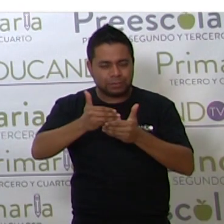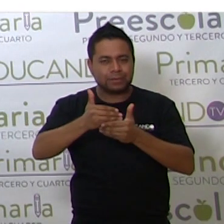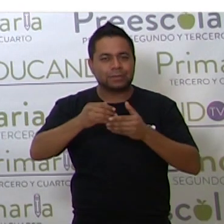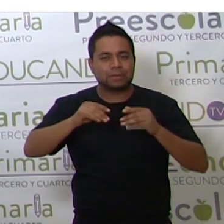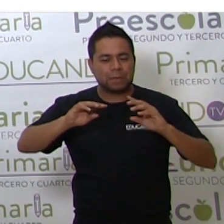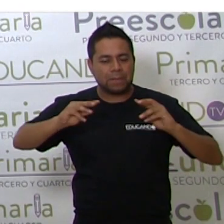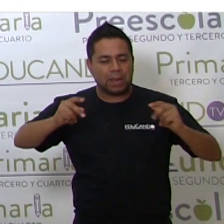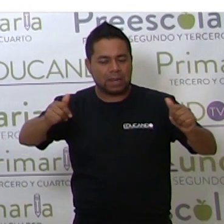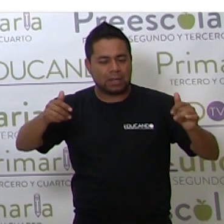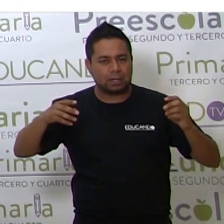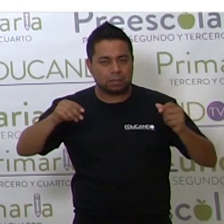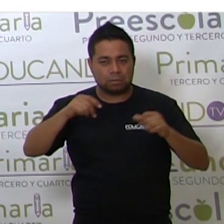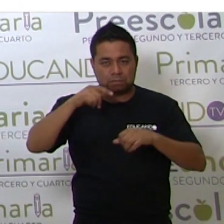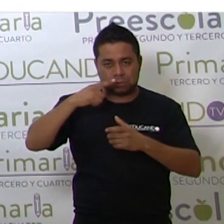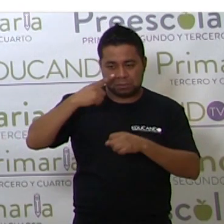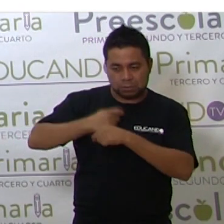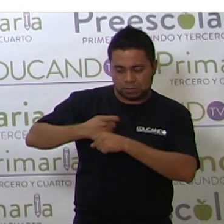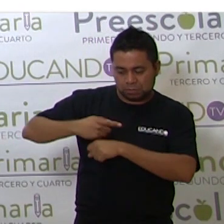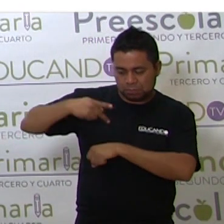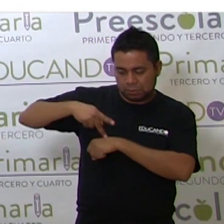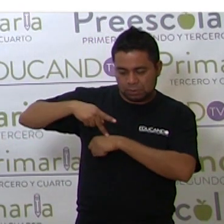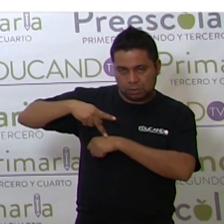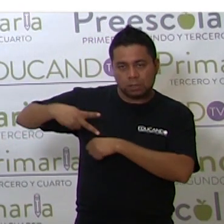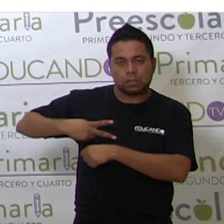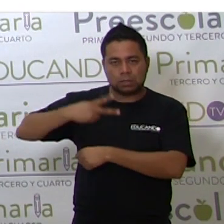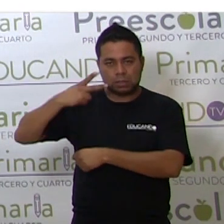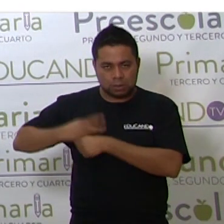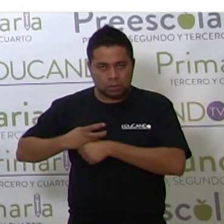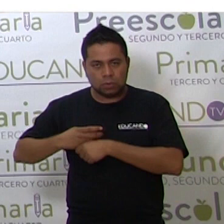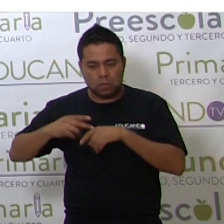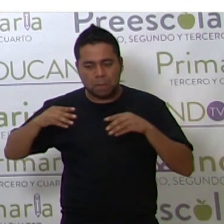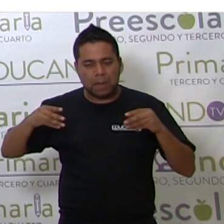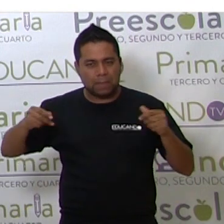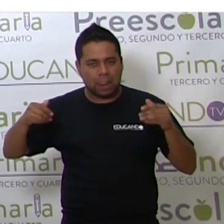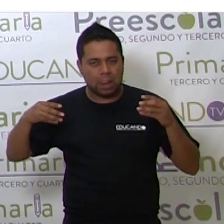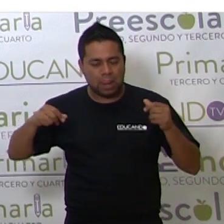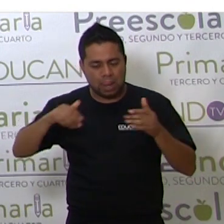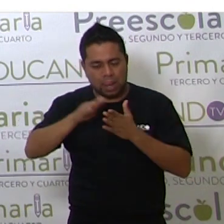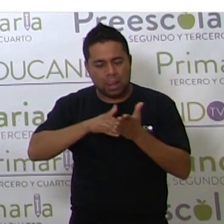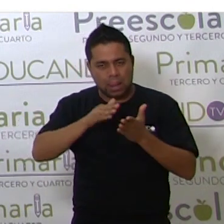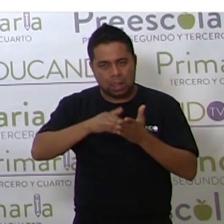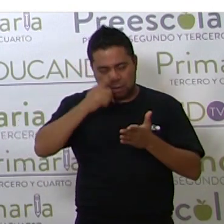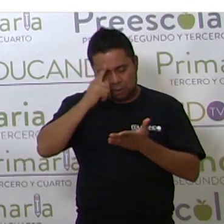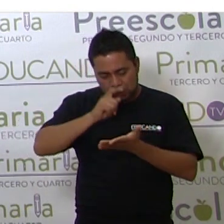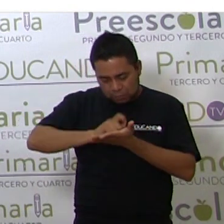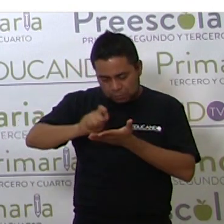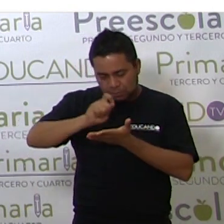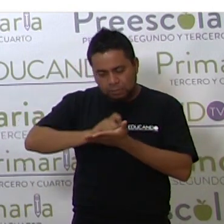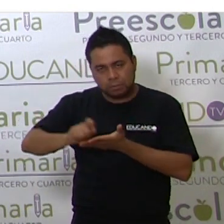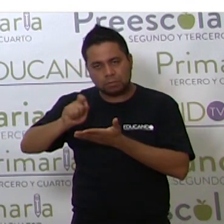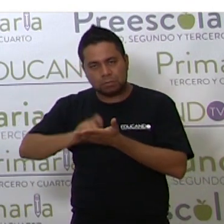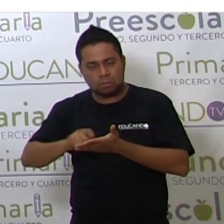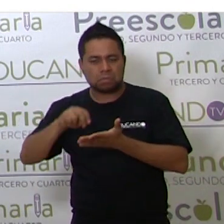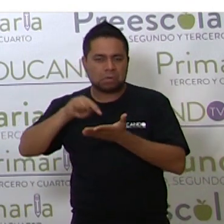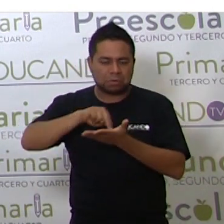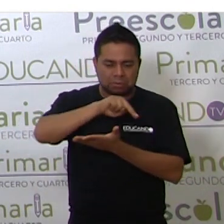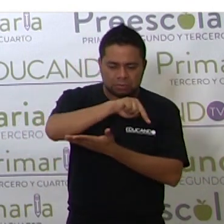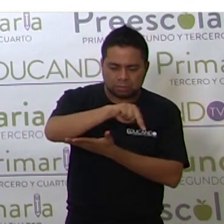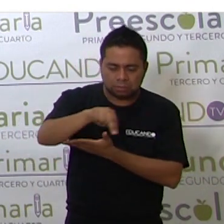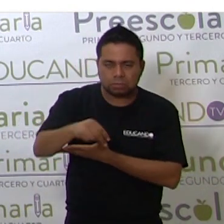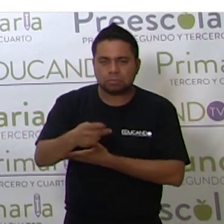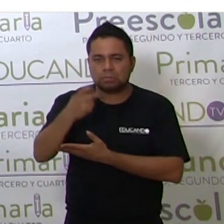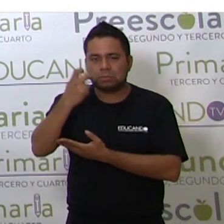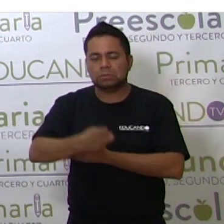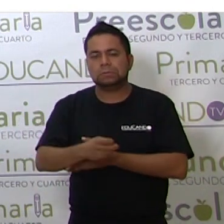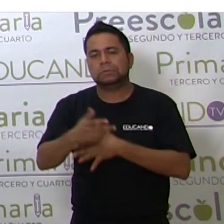piedras y posteriormente se utilizaba el papiro para hacer muy fácil su manejo y esas fueron los